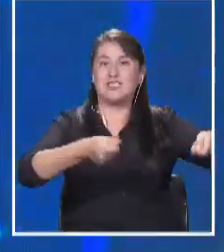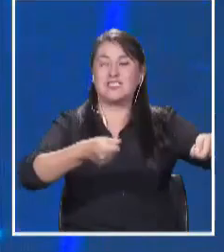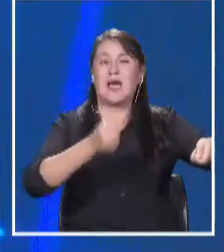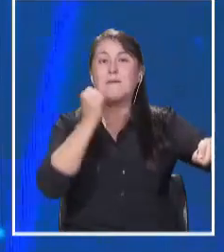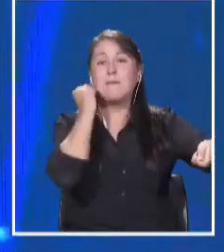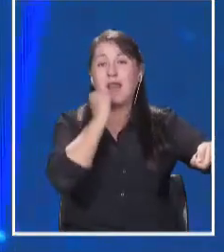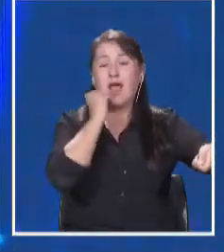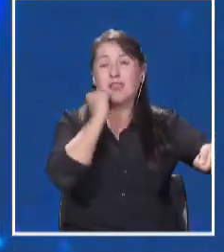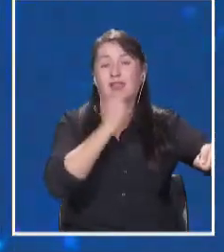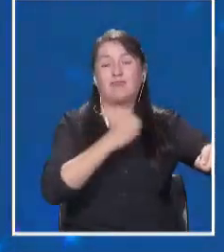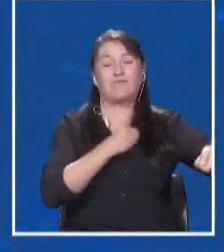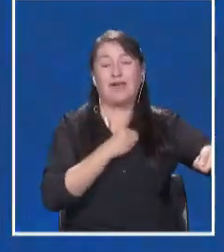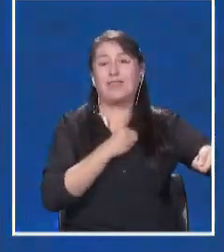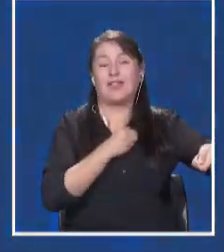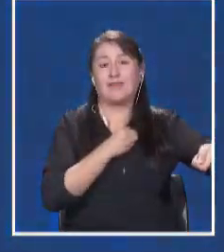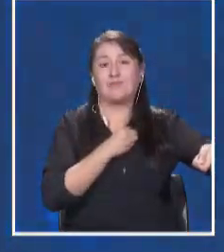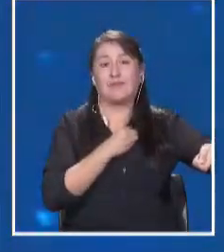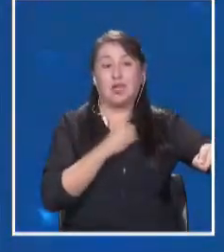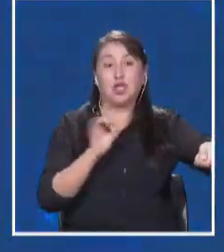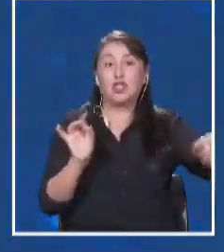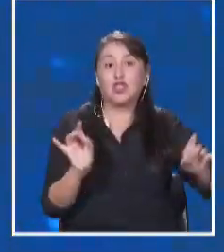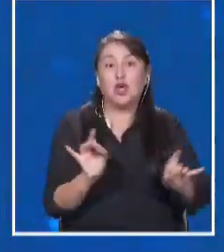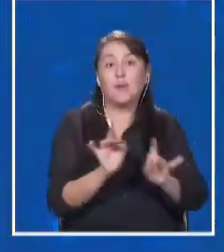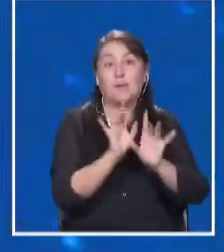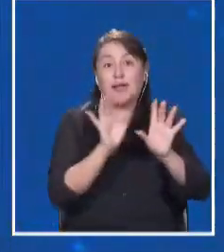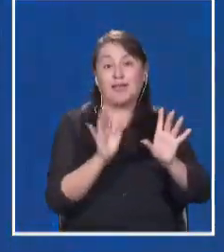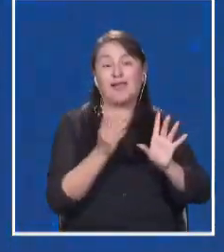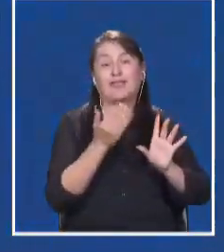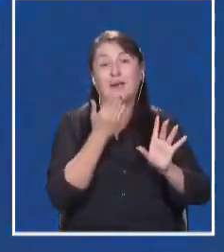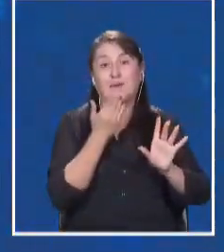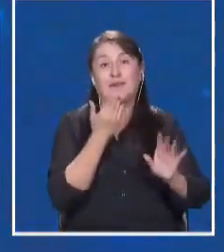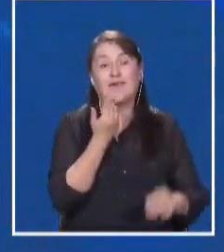pena, la sorpresa, pero además la vergüenza